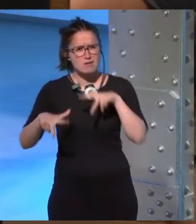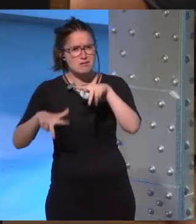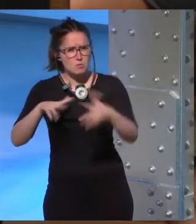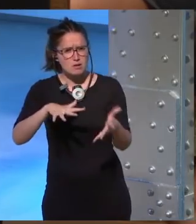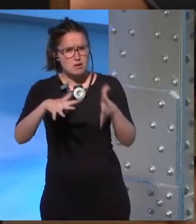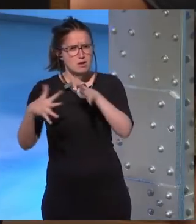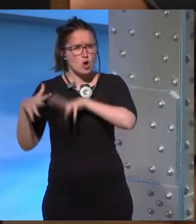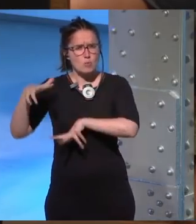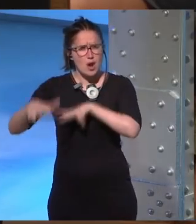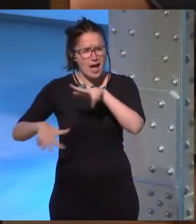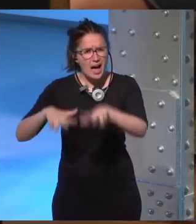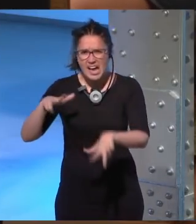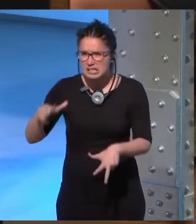V